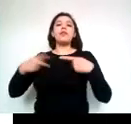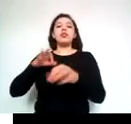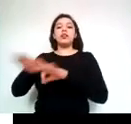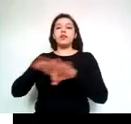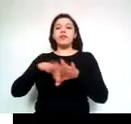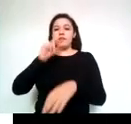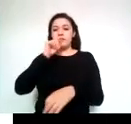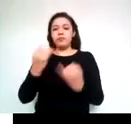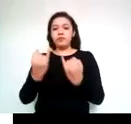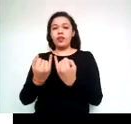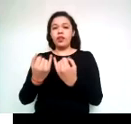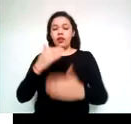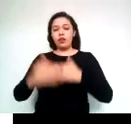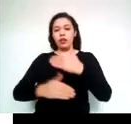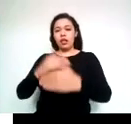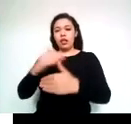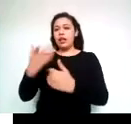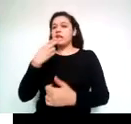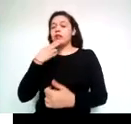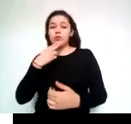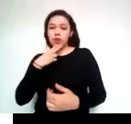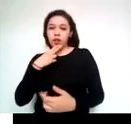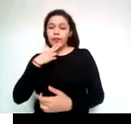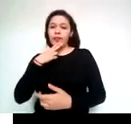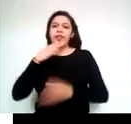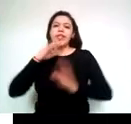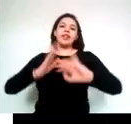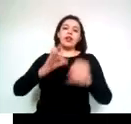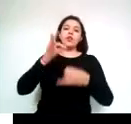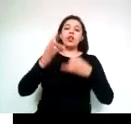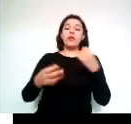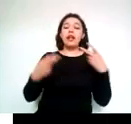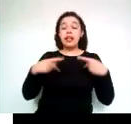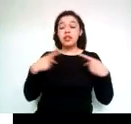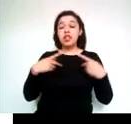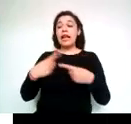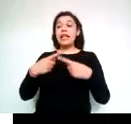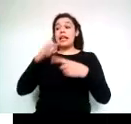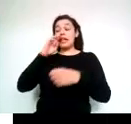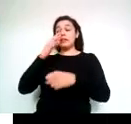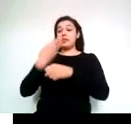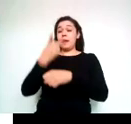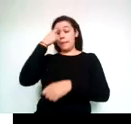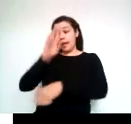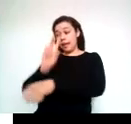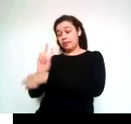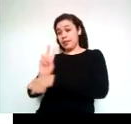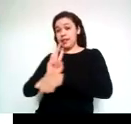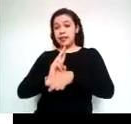las etapas de implementación y, por último, pues quiénes son los que pueden inspeccionar el cumplimiento de la